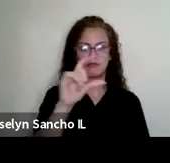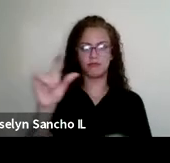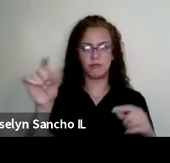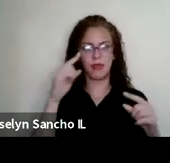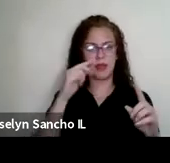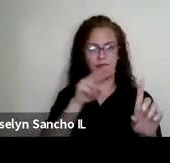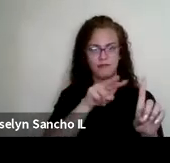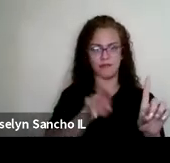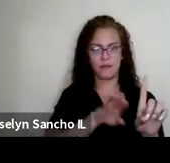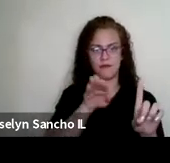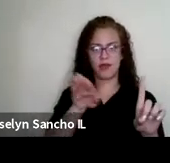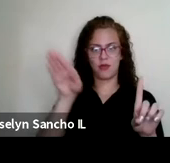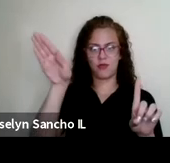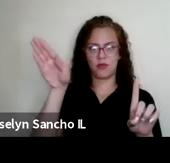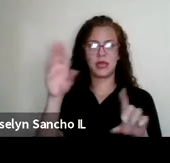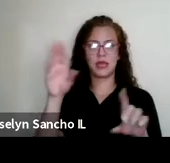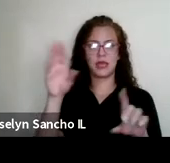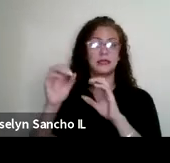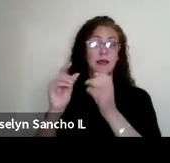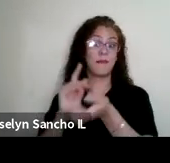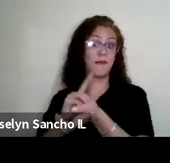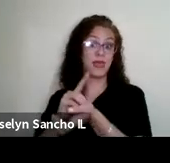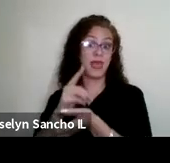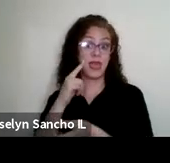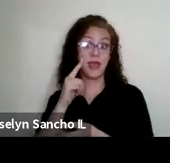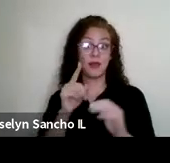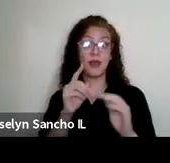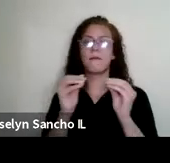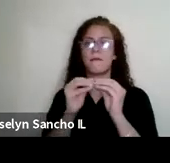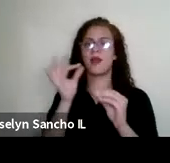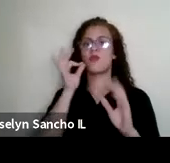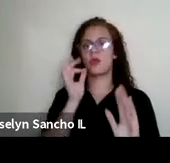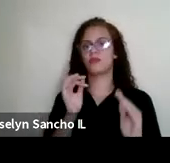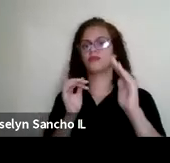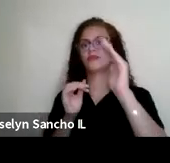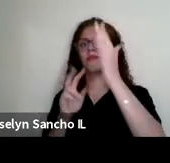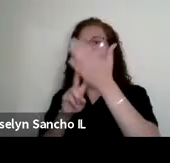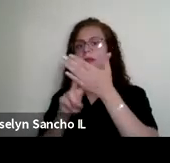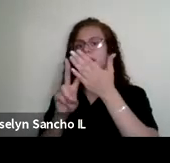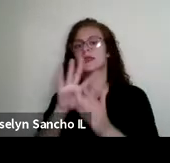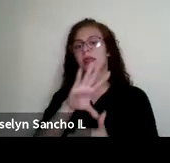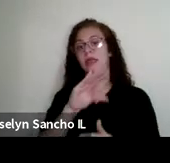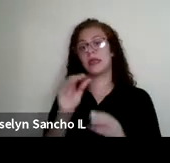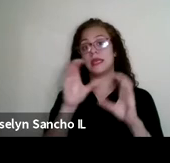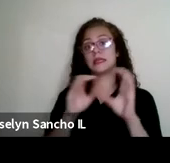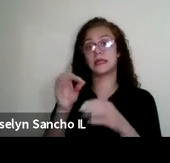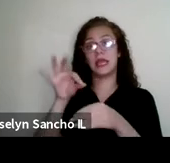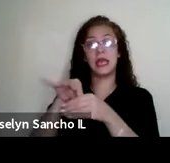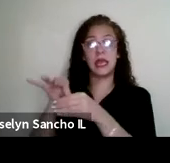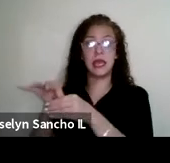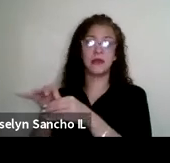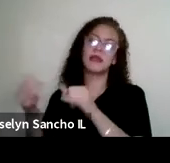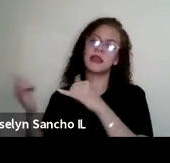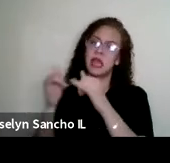abajo. Vemos que en ciencias médicas, ¿verdad?, hay más mujeres, ¿verdad?, mientras que en las ciencias agrícolas hay igual